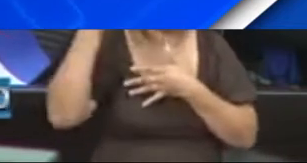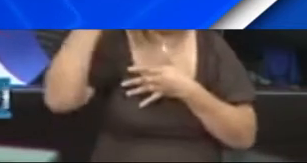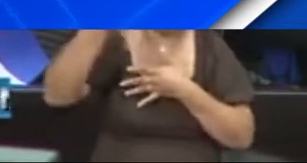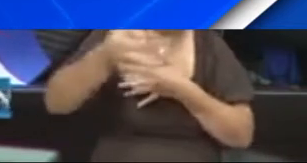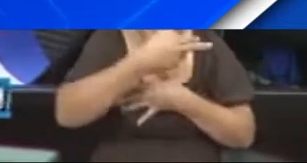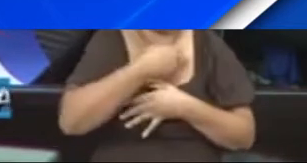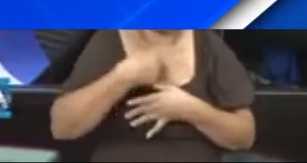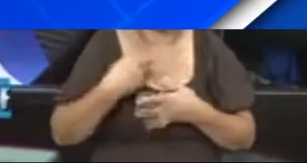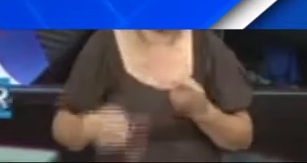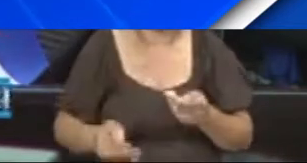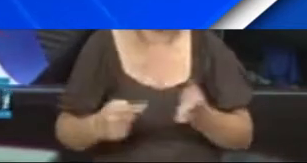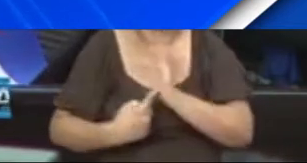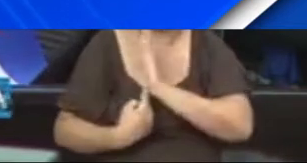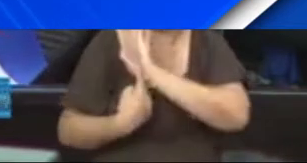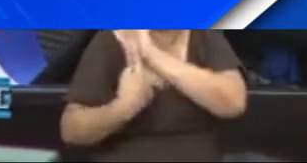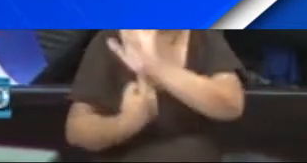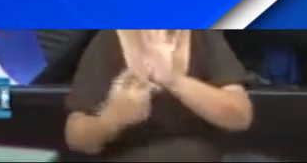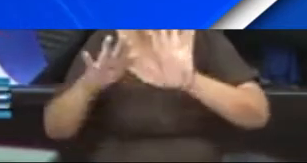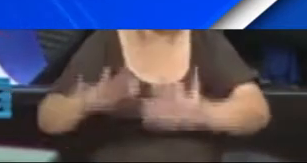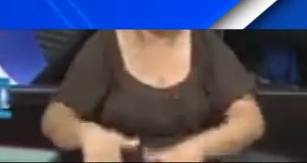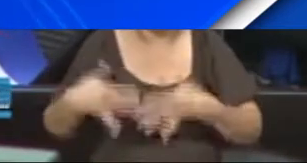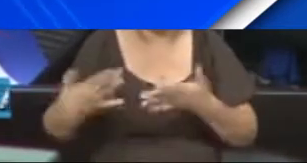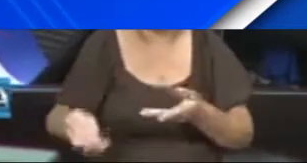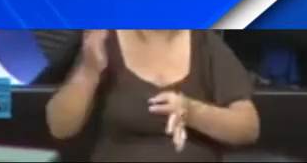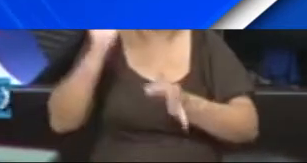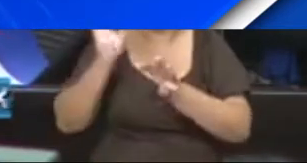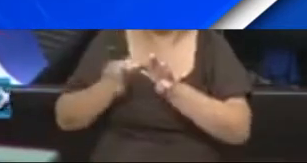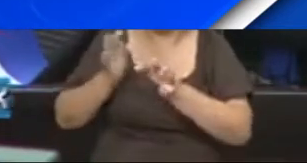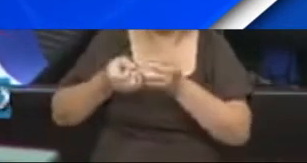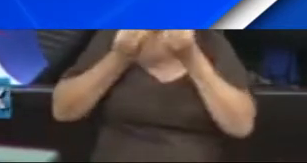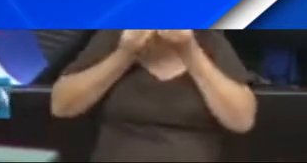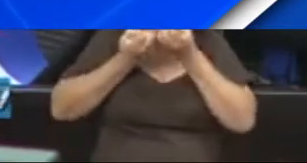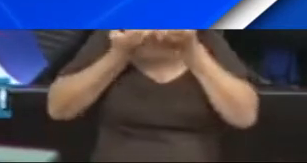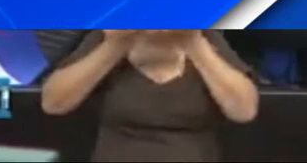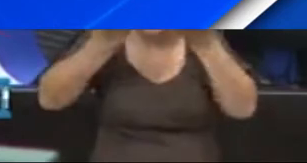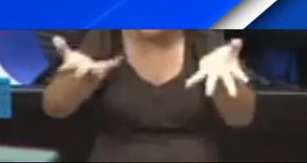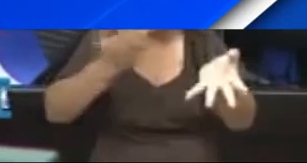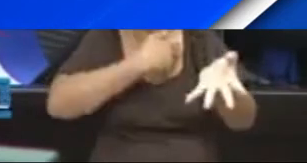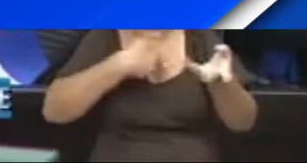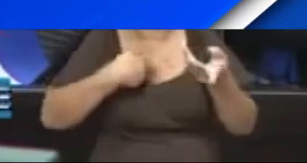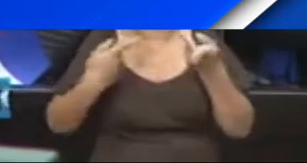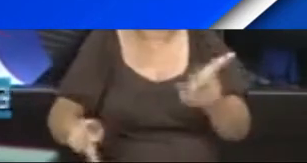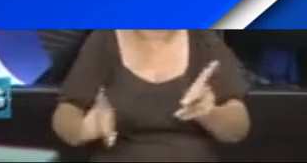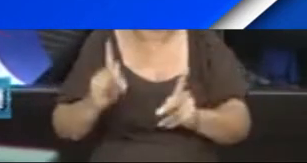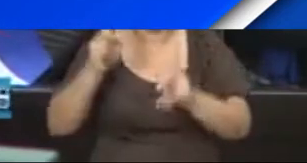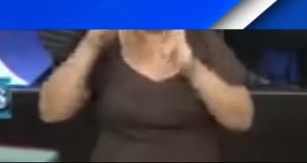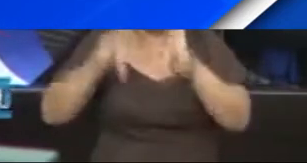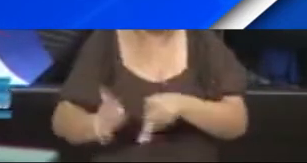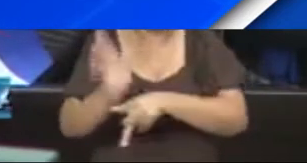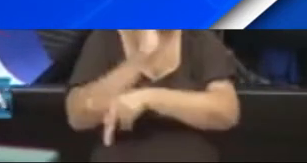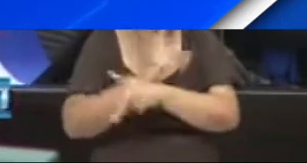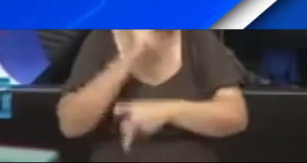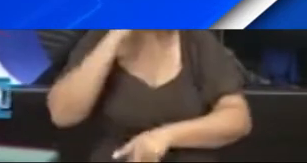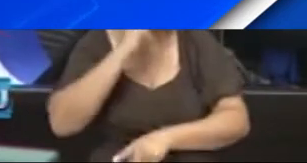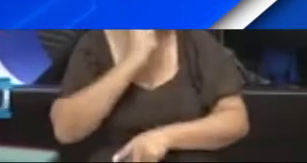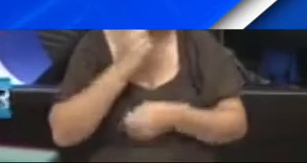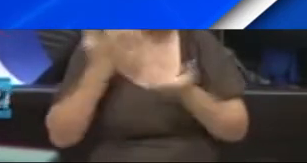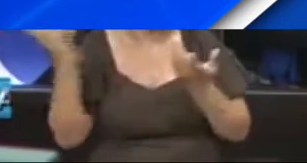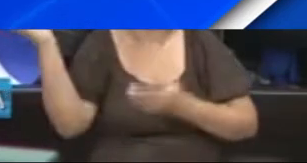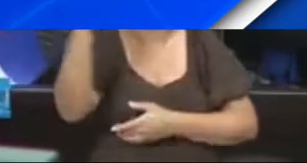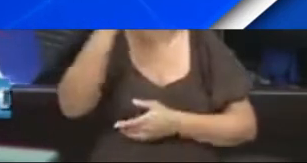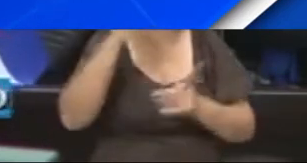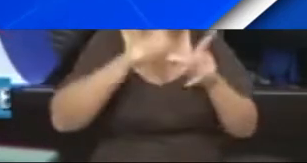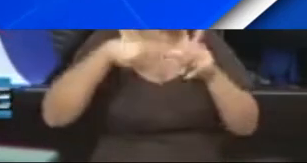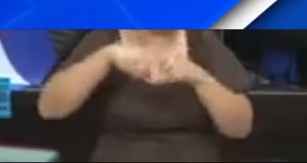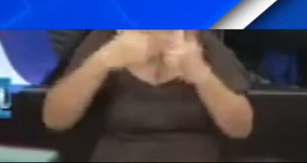nicaragüense, que les faculta para interpretar y transmitir información a personas sordas en